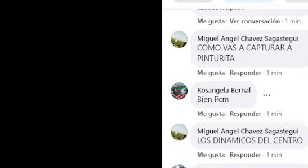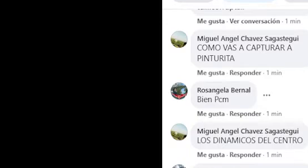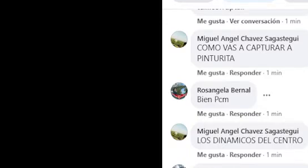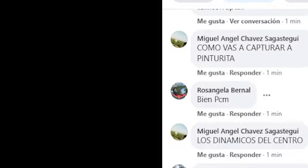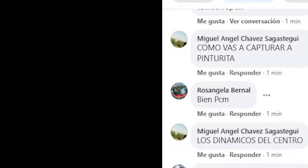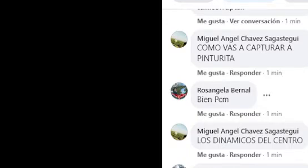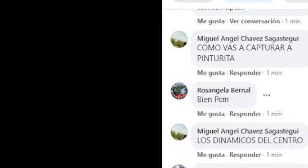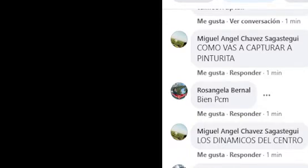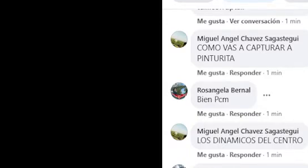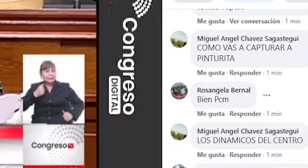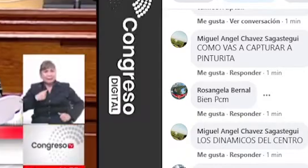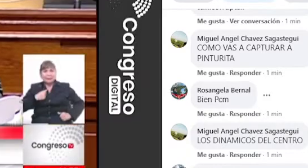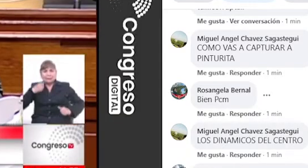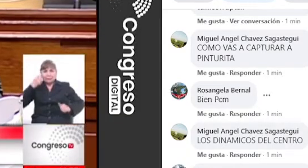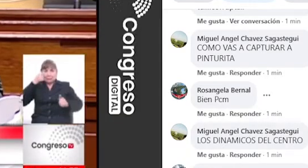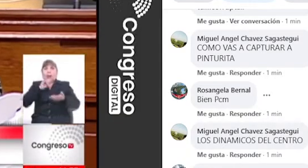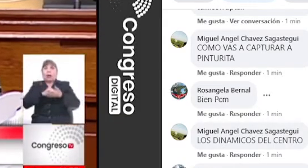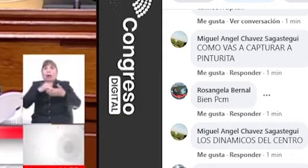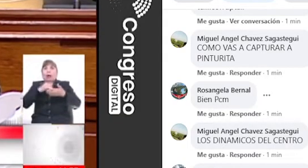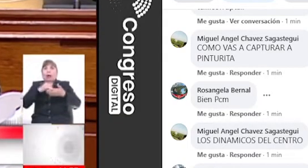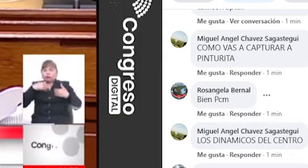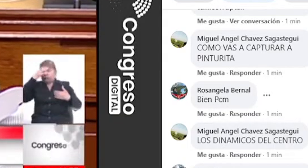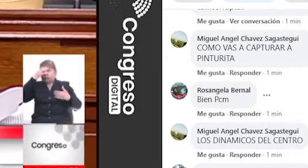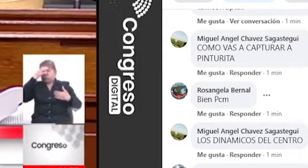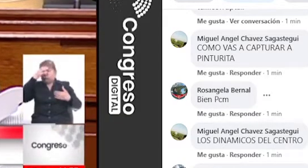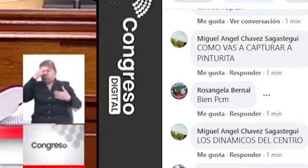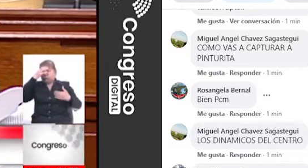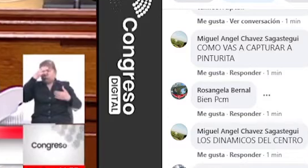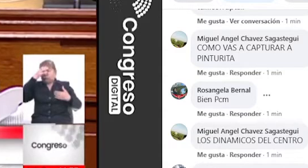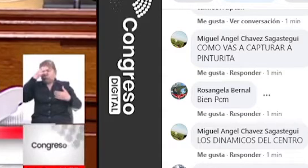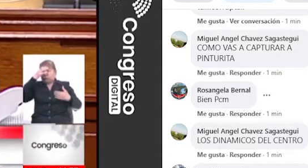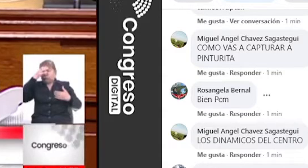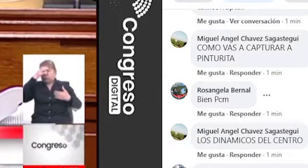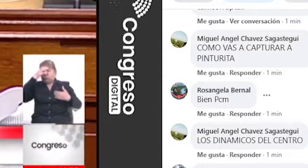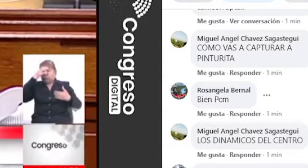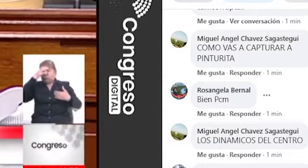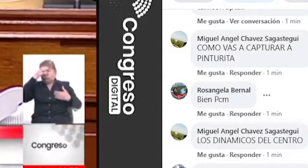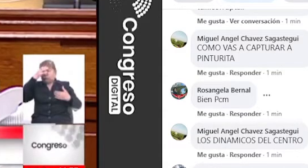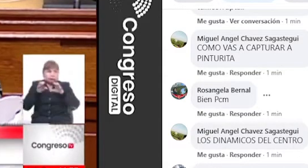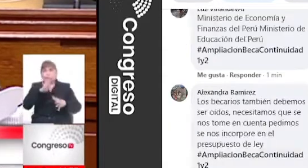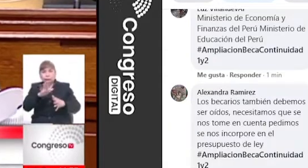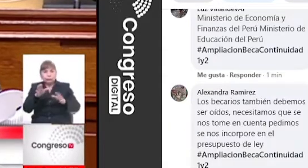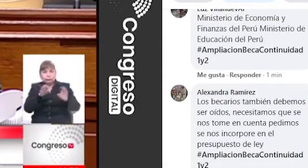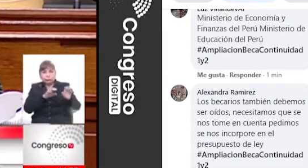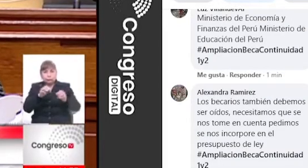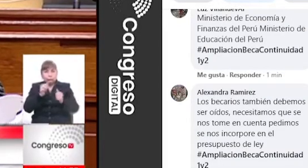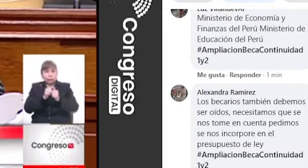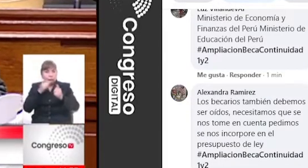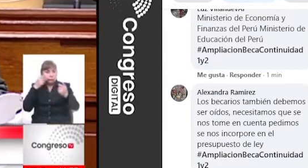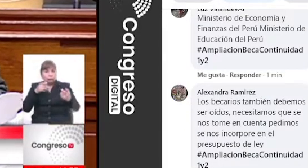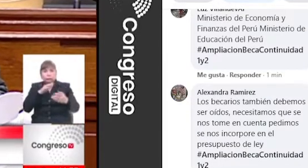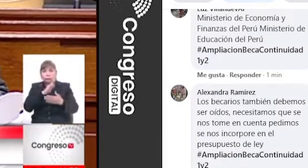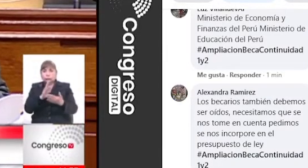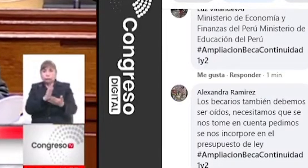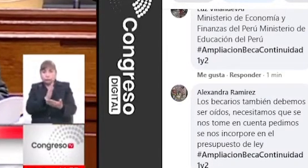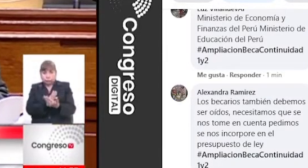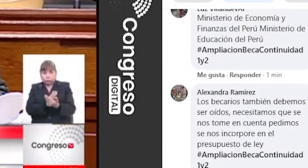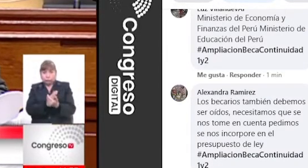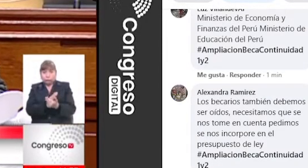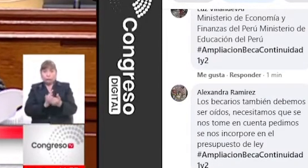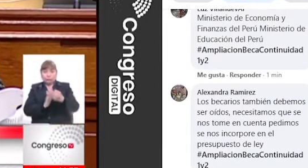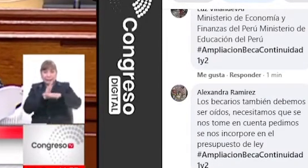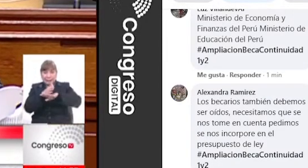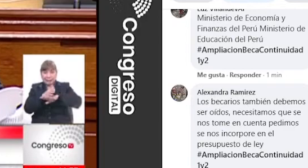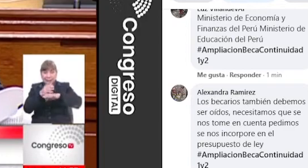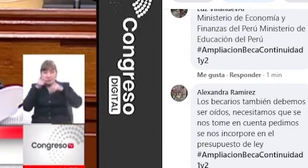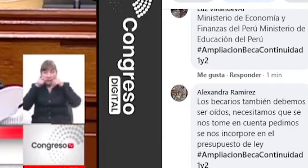En el BRAE para que tenga condiciones adecuadas para el desarrollo de sus actividades, continuar con las acciones de interdicción